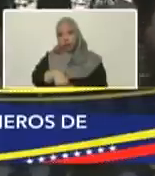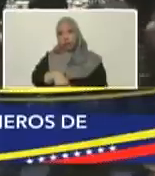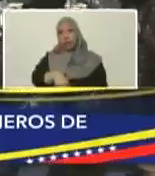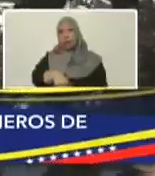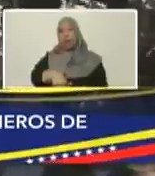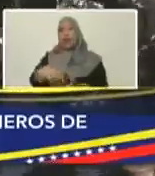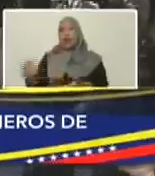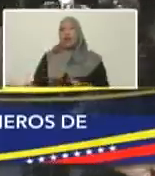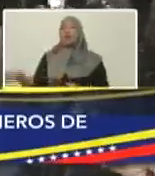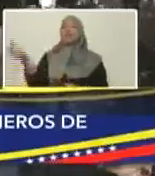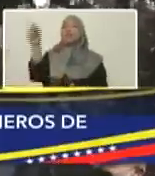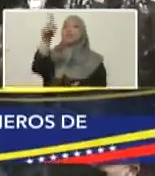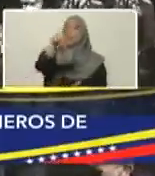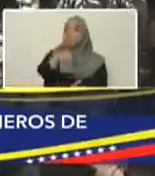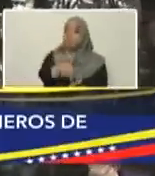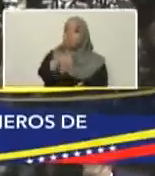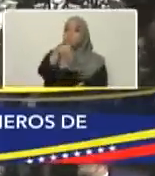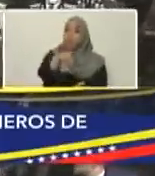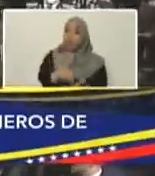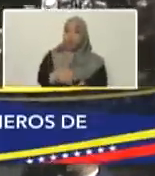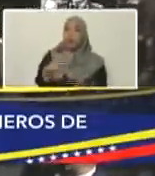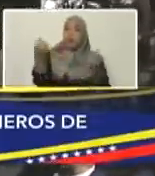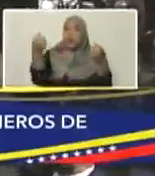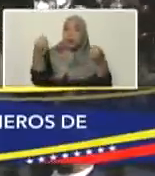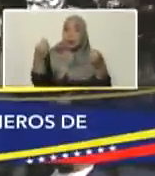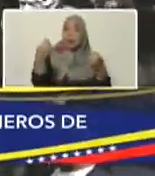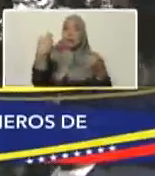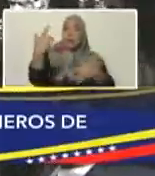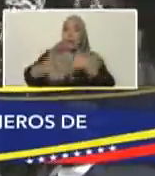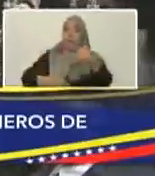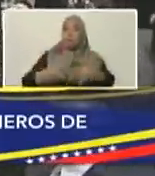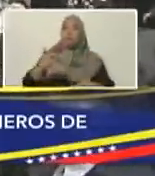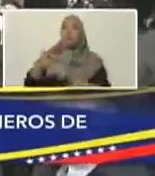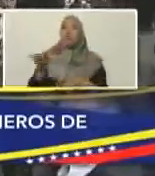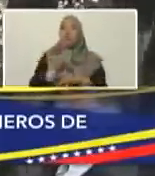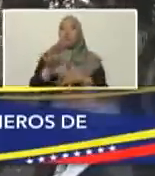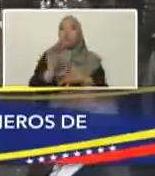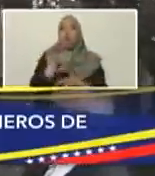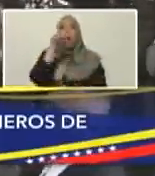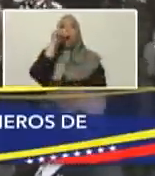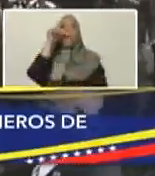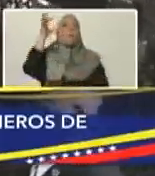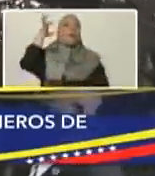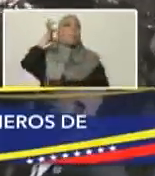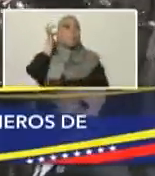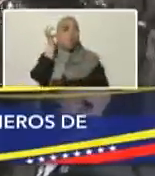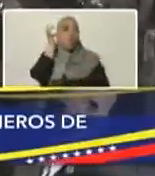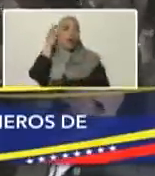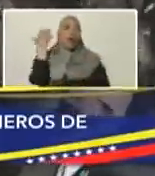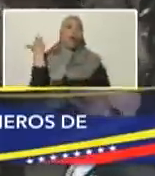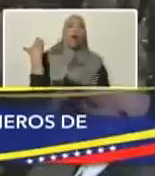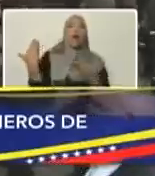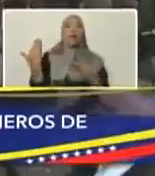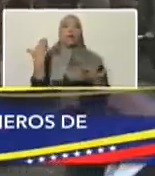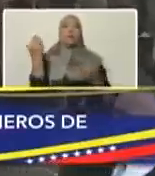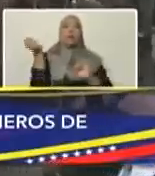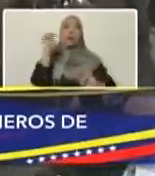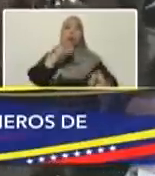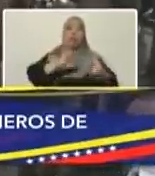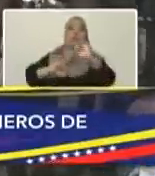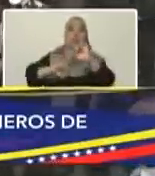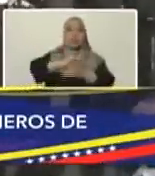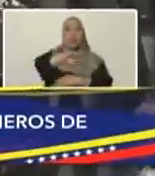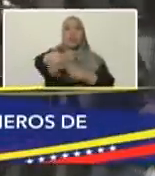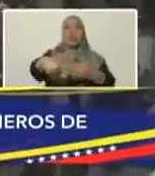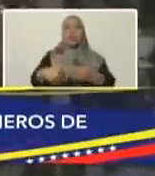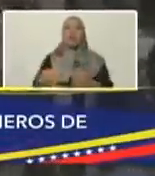como parte de la doctrina de cada uno de estos hombres y mujeres al servicio de la patria, de defensa del territorio nacional,